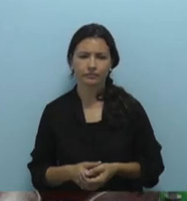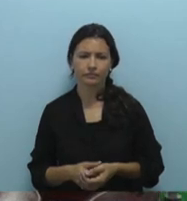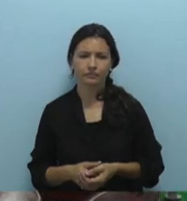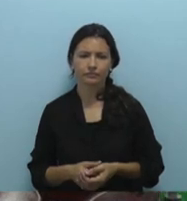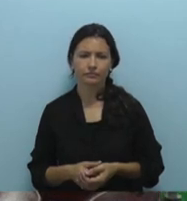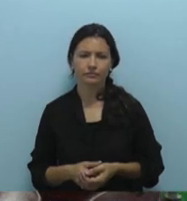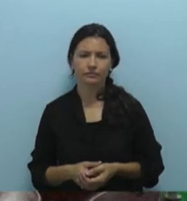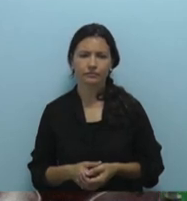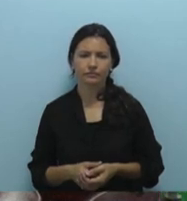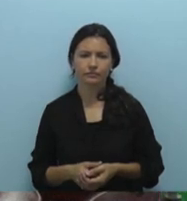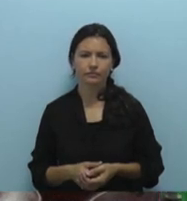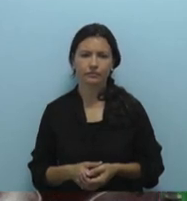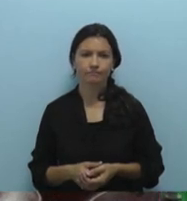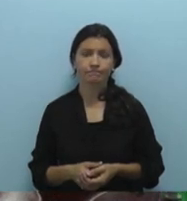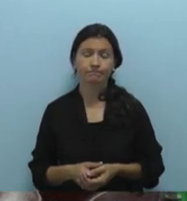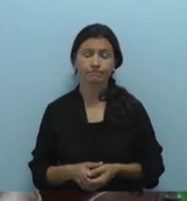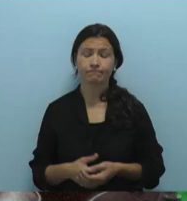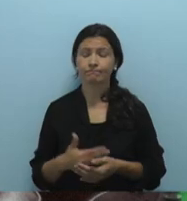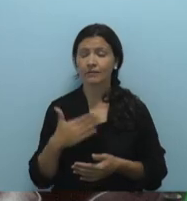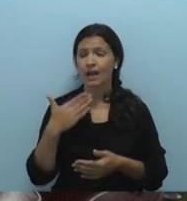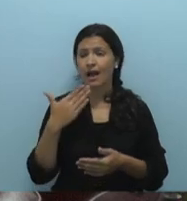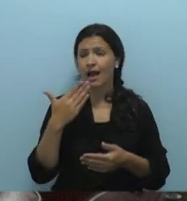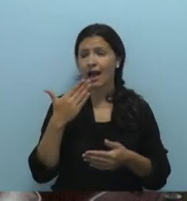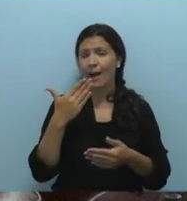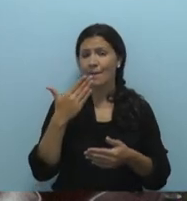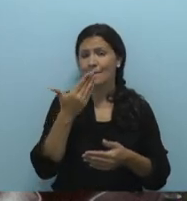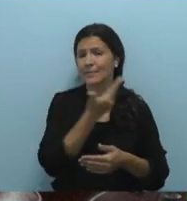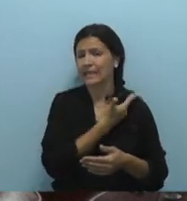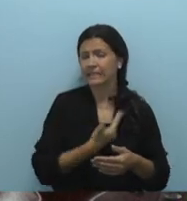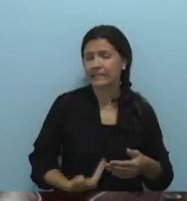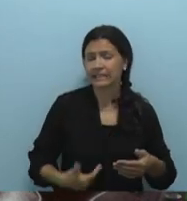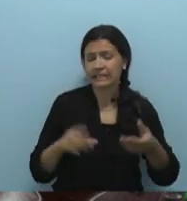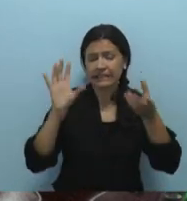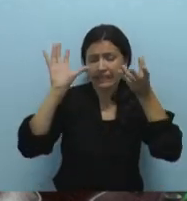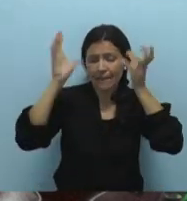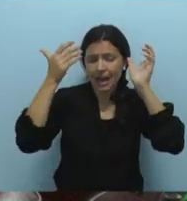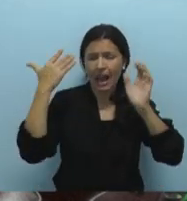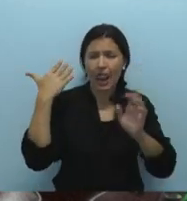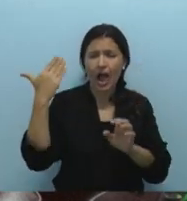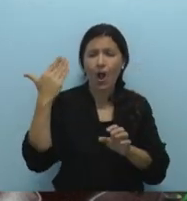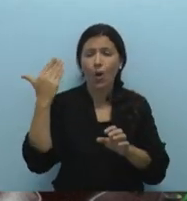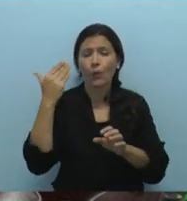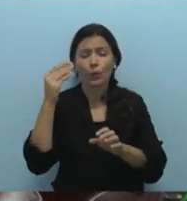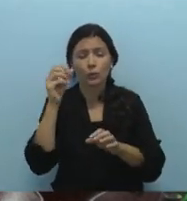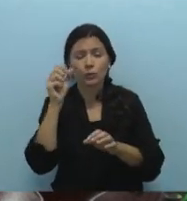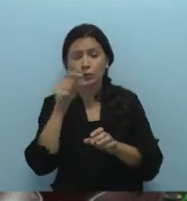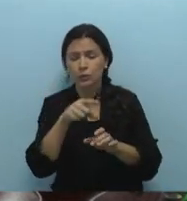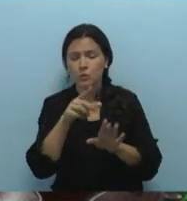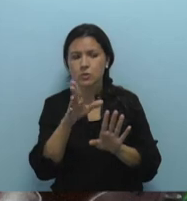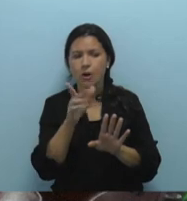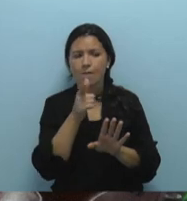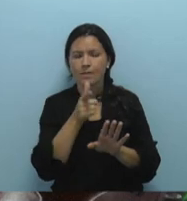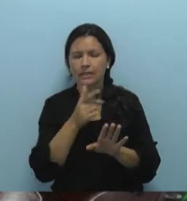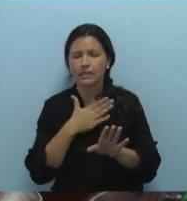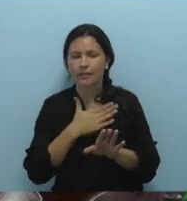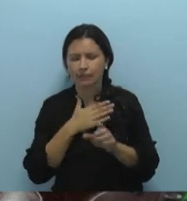que el discurso del presidente de la Nación es un discurso peligroso